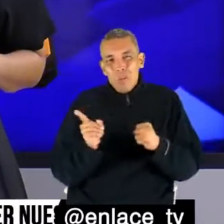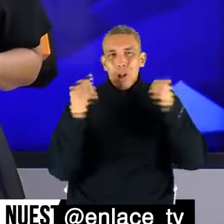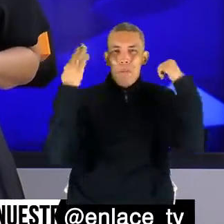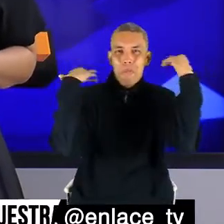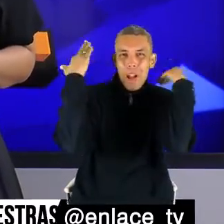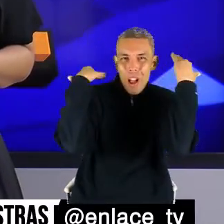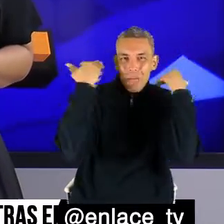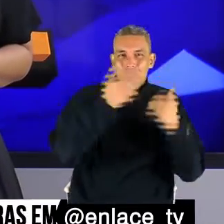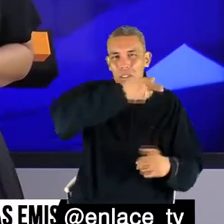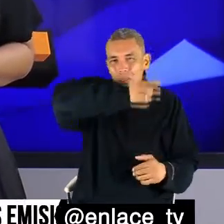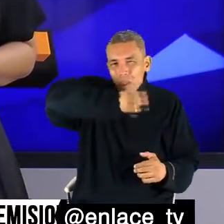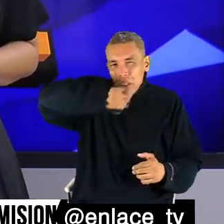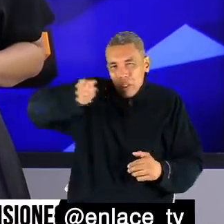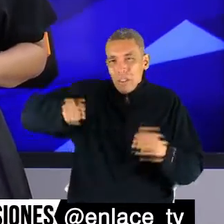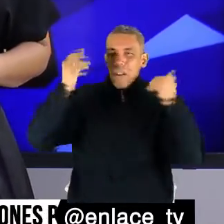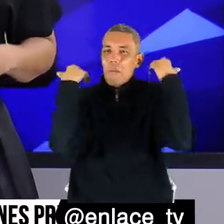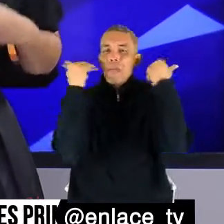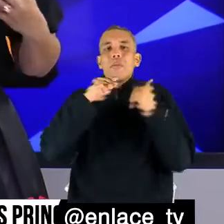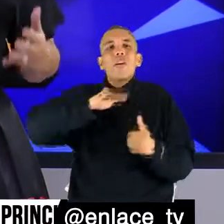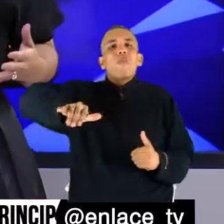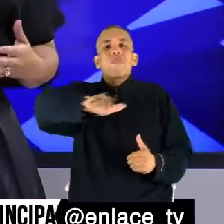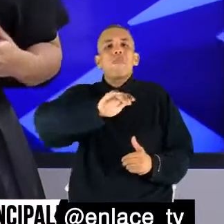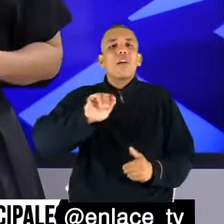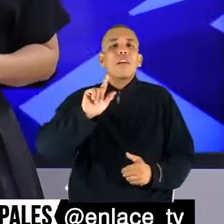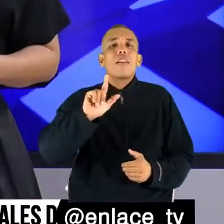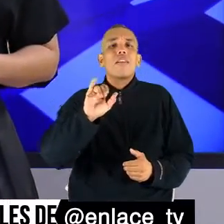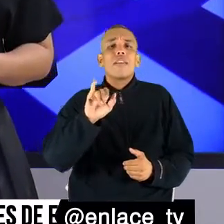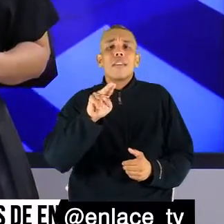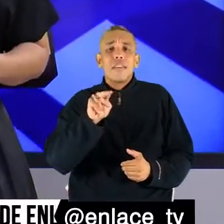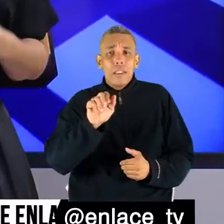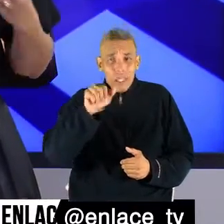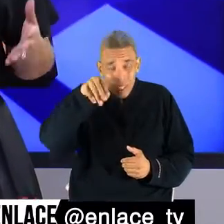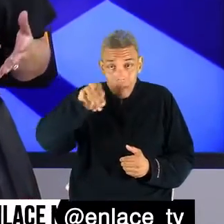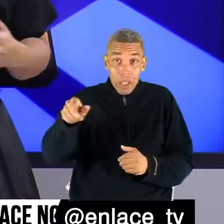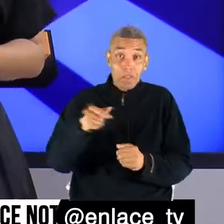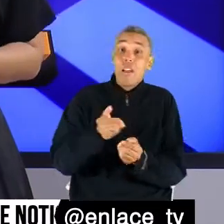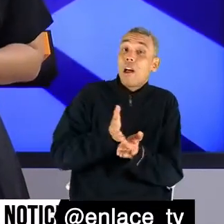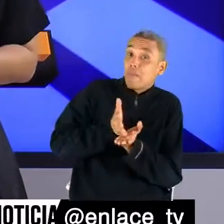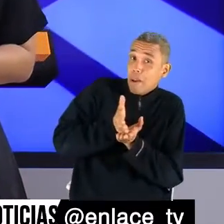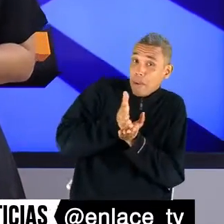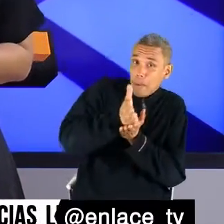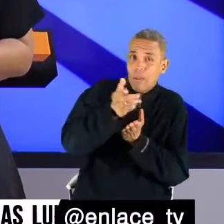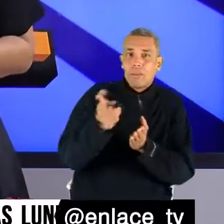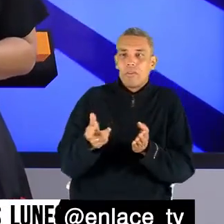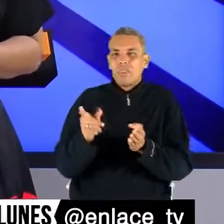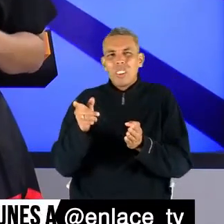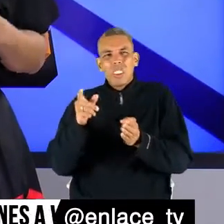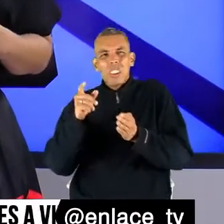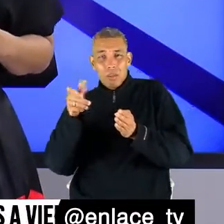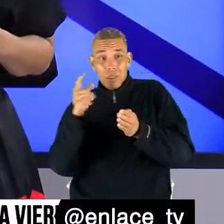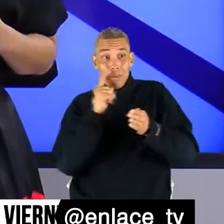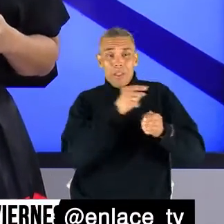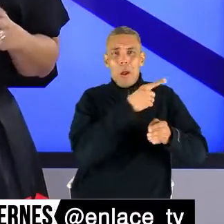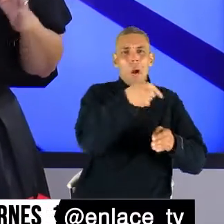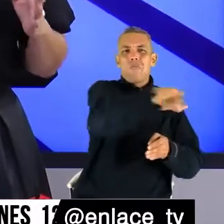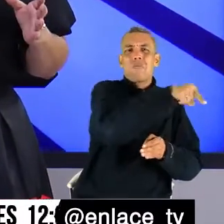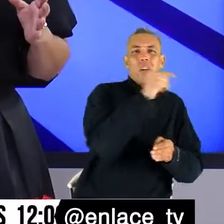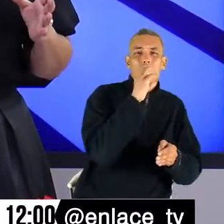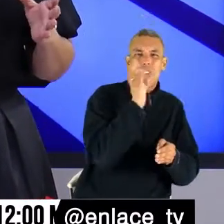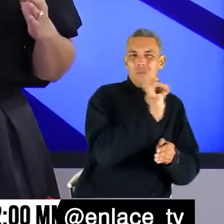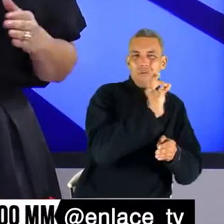en el sitio conocido como La Lizama. Camioneros de esta zona se unen al paro agrario y en la vía